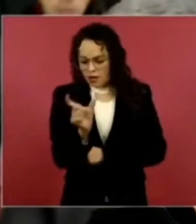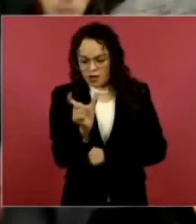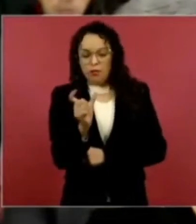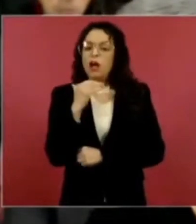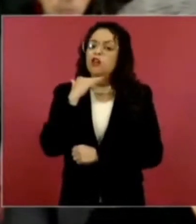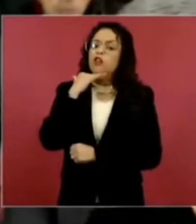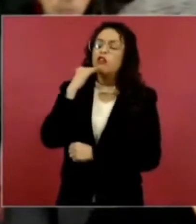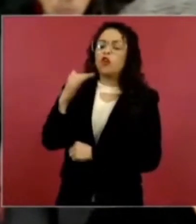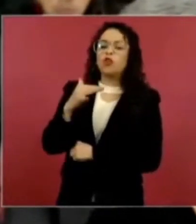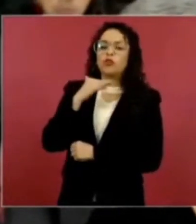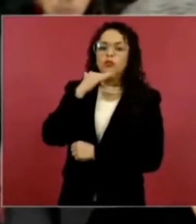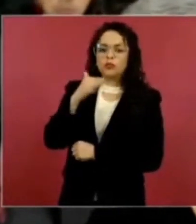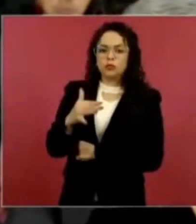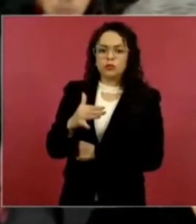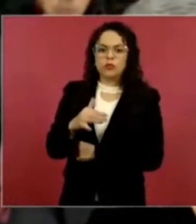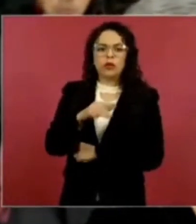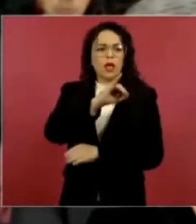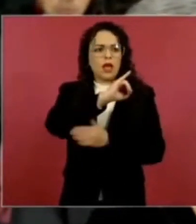revisen los informes